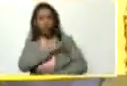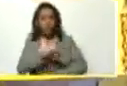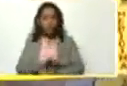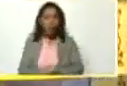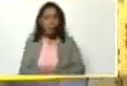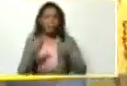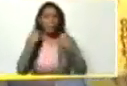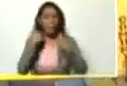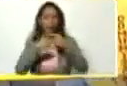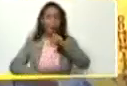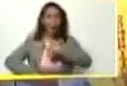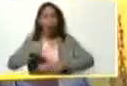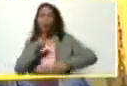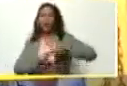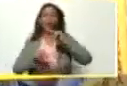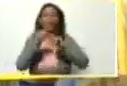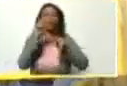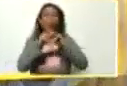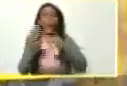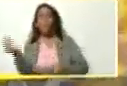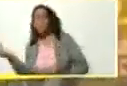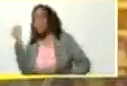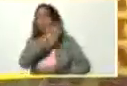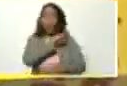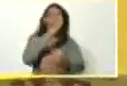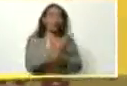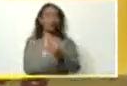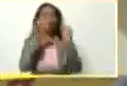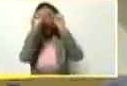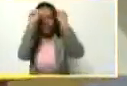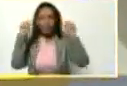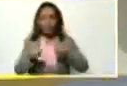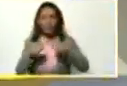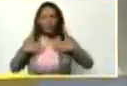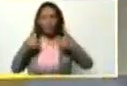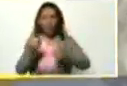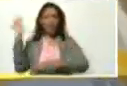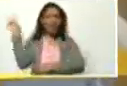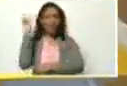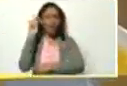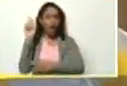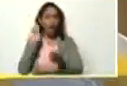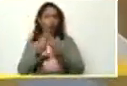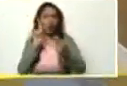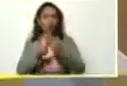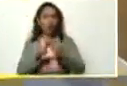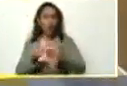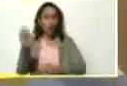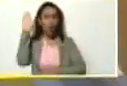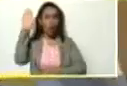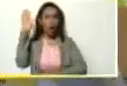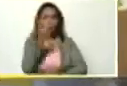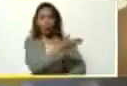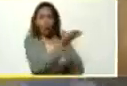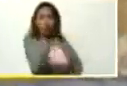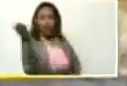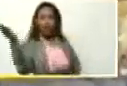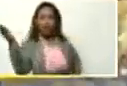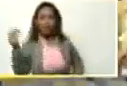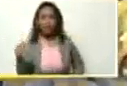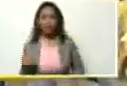para construir el más poderoso sistema de salud que Venezuela haya conocido. ¿Lo juran ustedes?